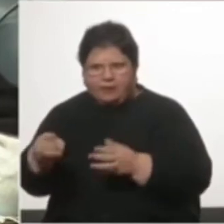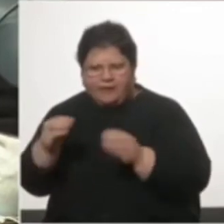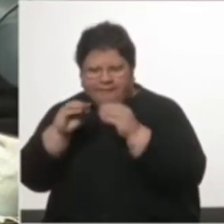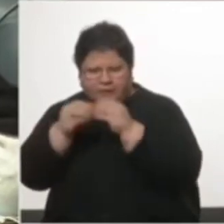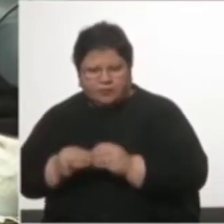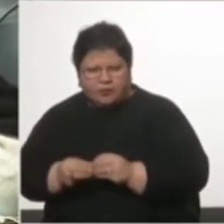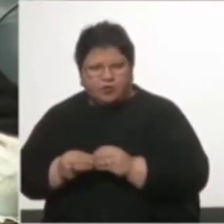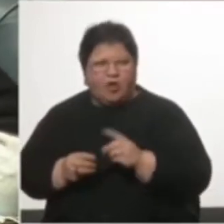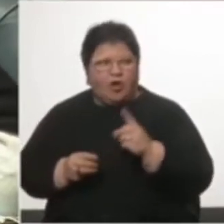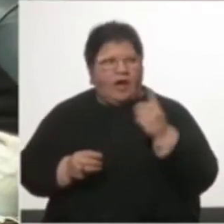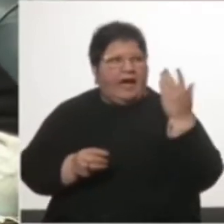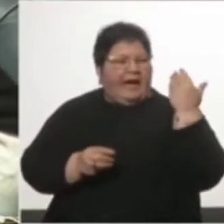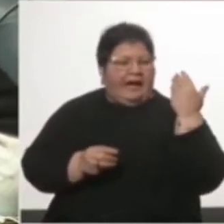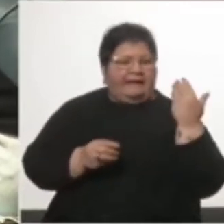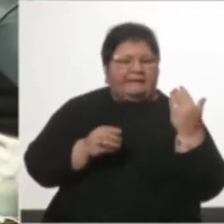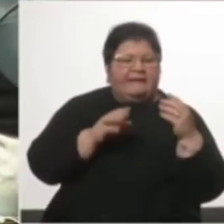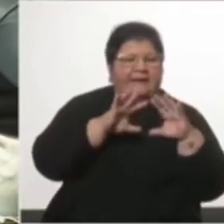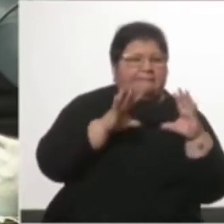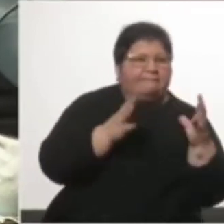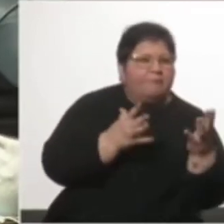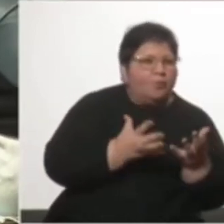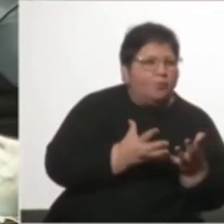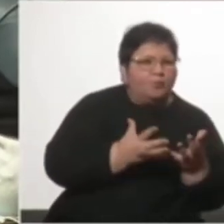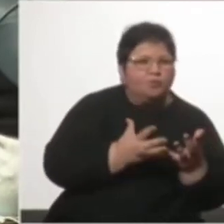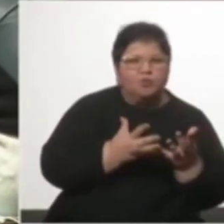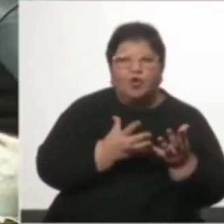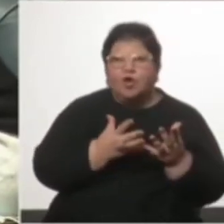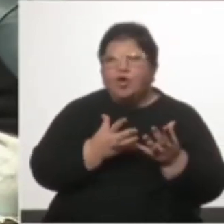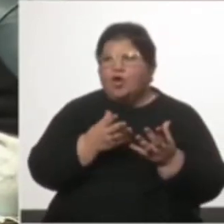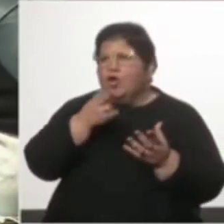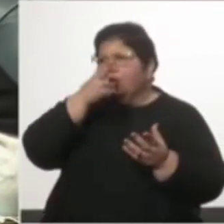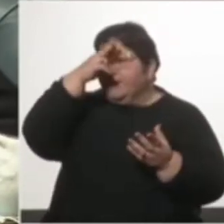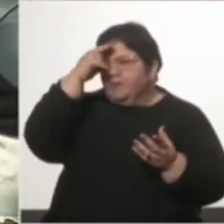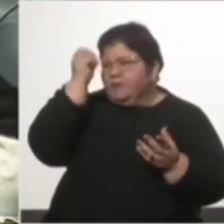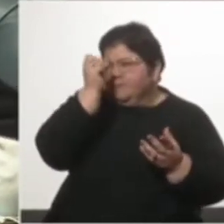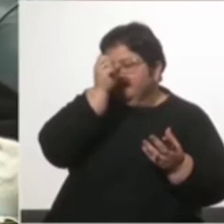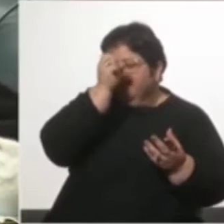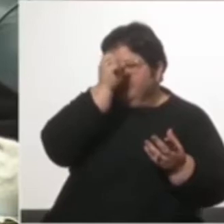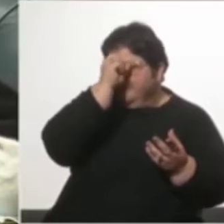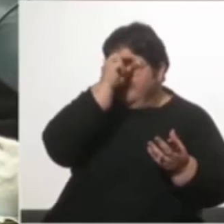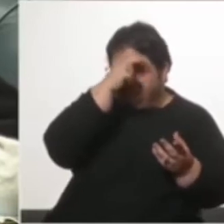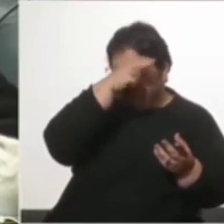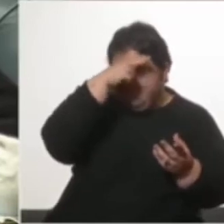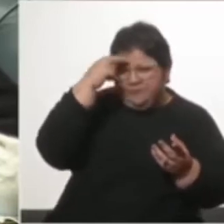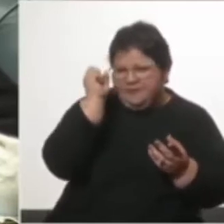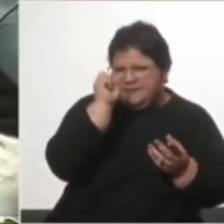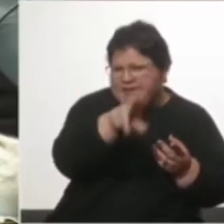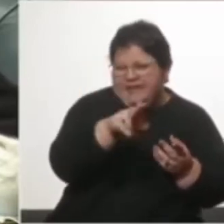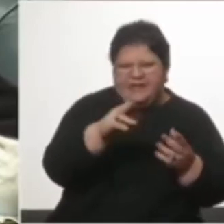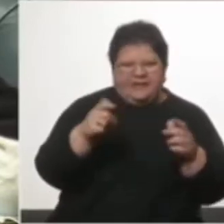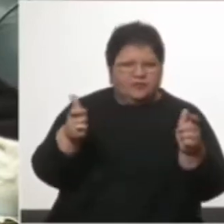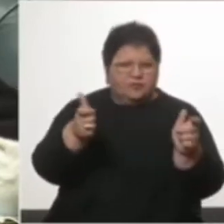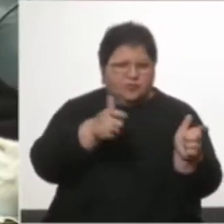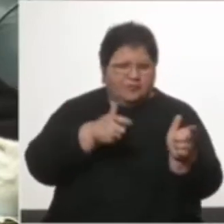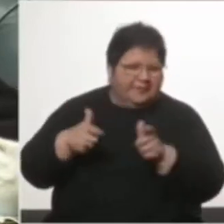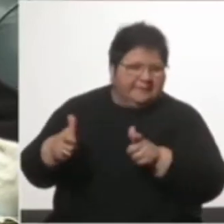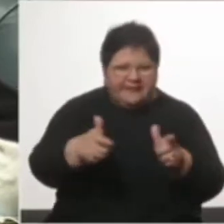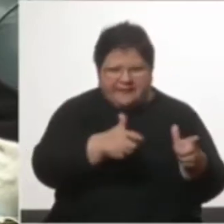generaba mucho temor, imágenes de la gente entrando en los hospitales, corridas en los supermercados,